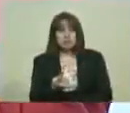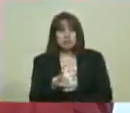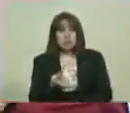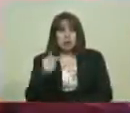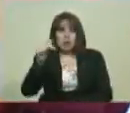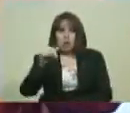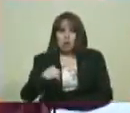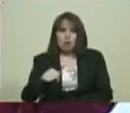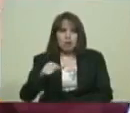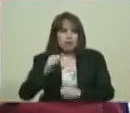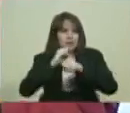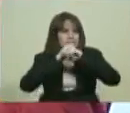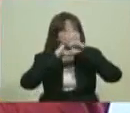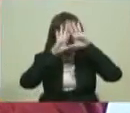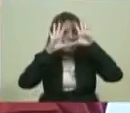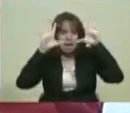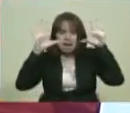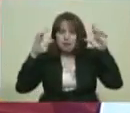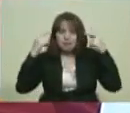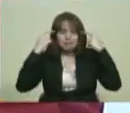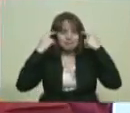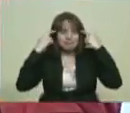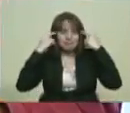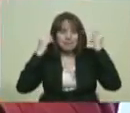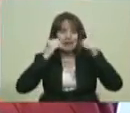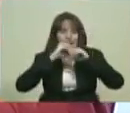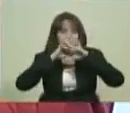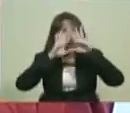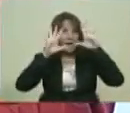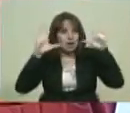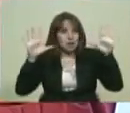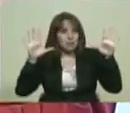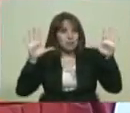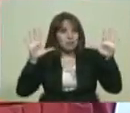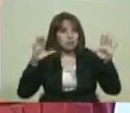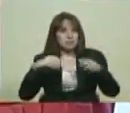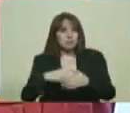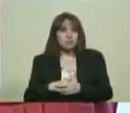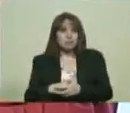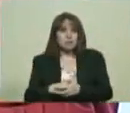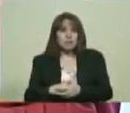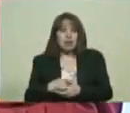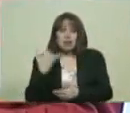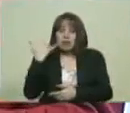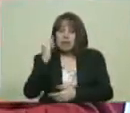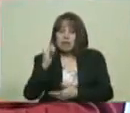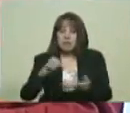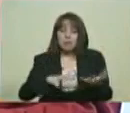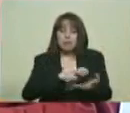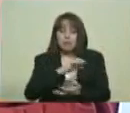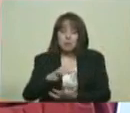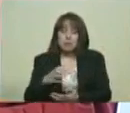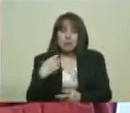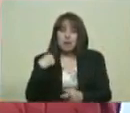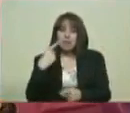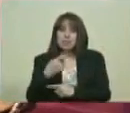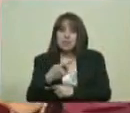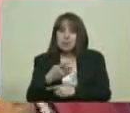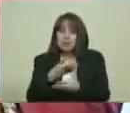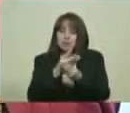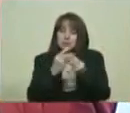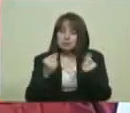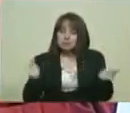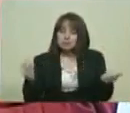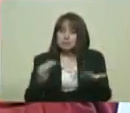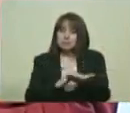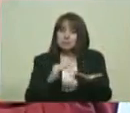estoy más claro, mucho más claro de los problemas que hay que enfrentar. Estamos mucho